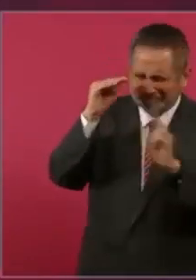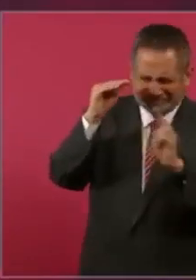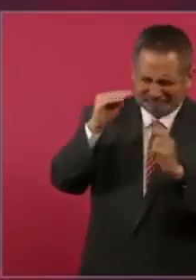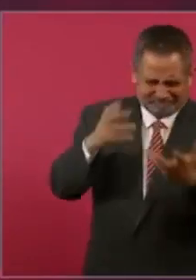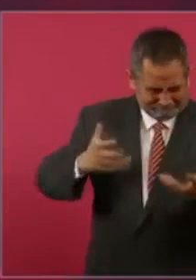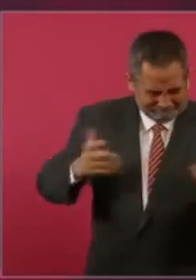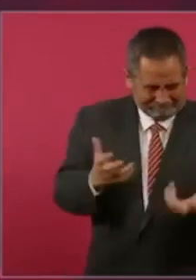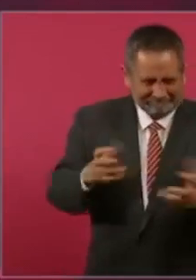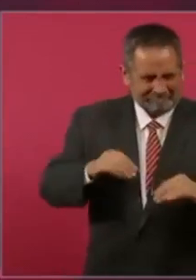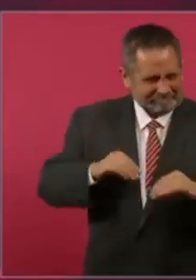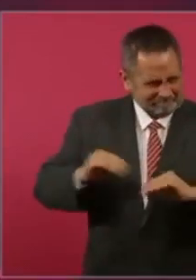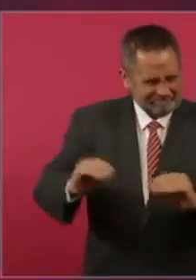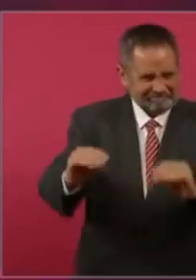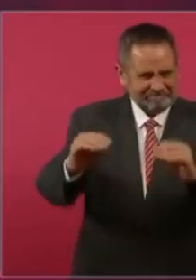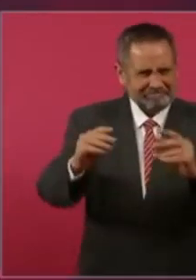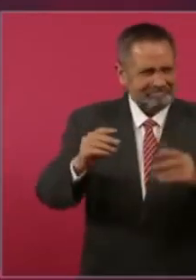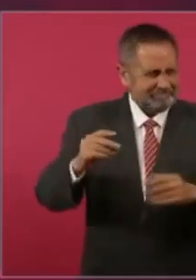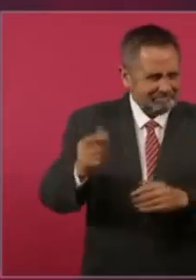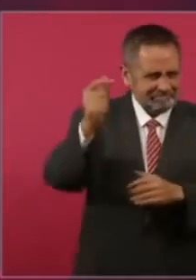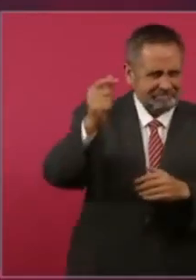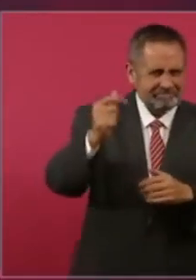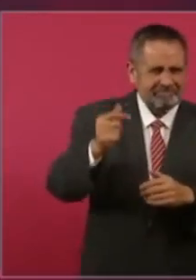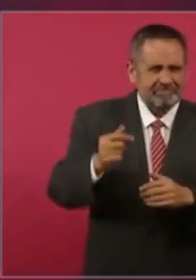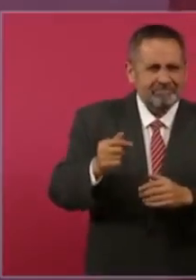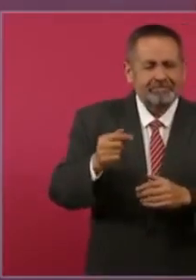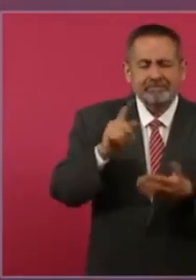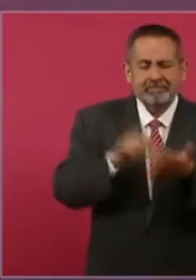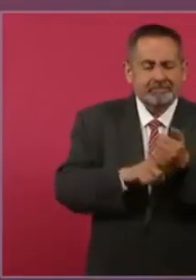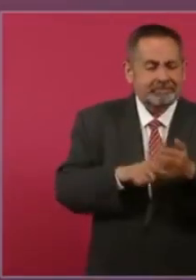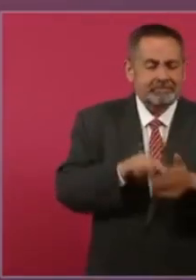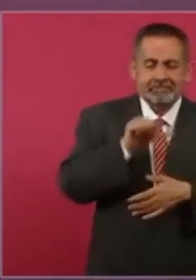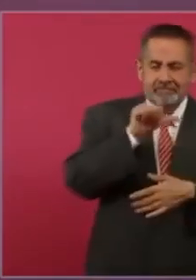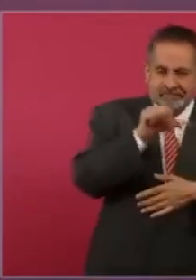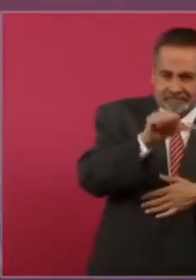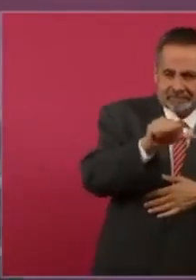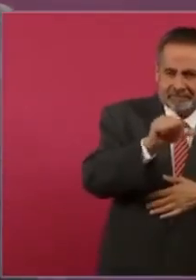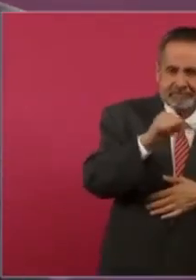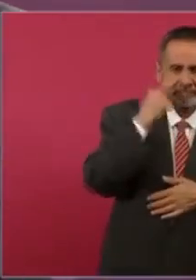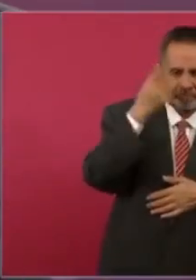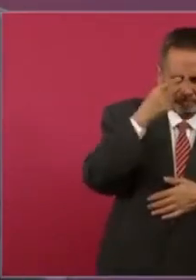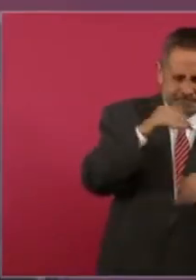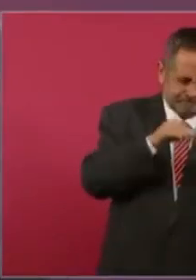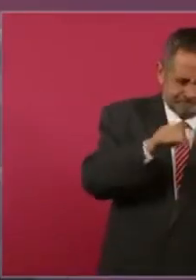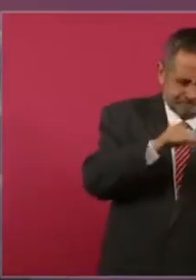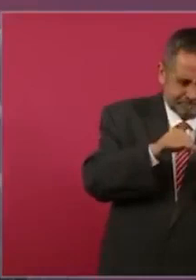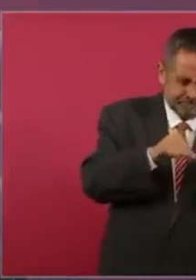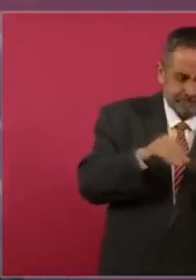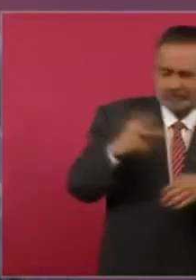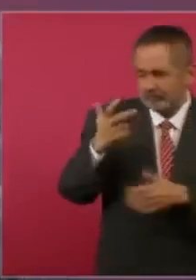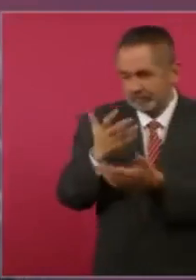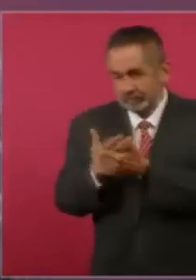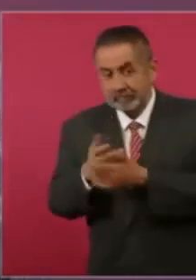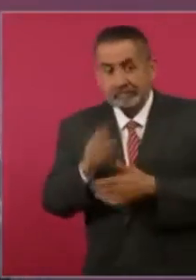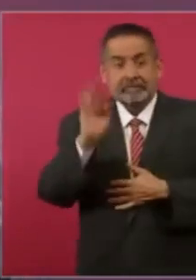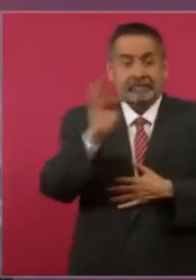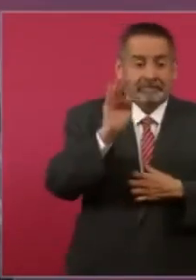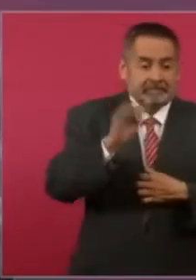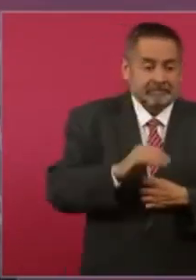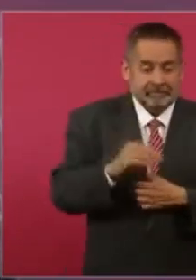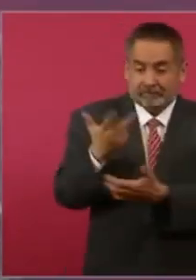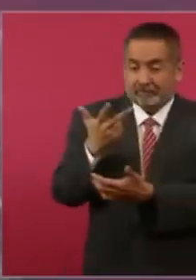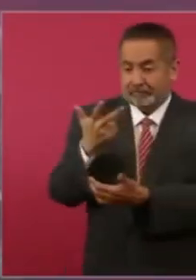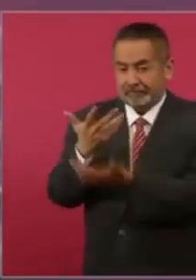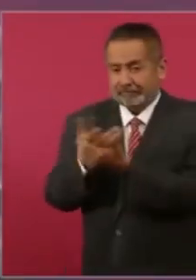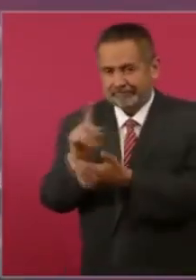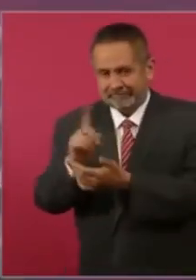este son 16 horas y a lo mejor no son ocho